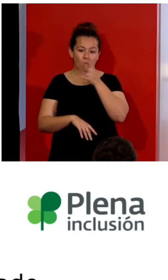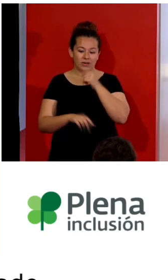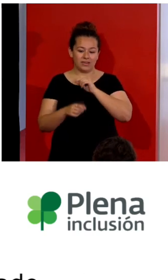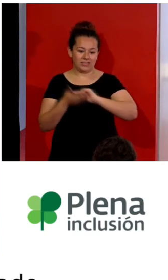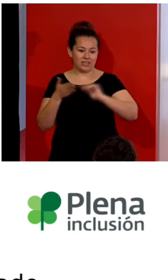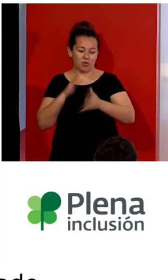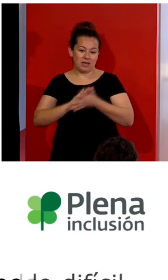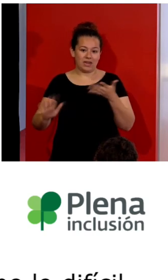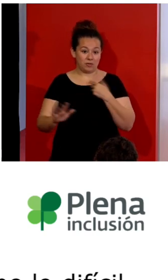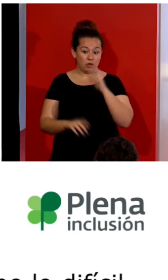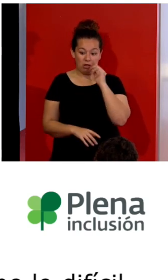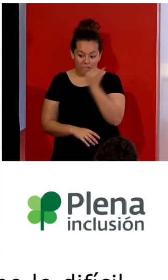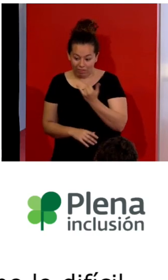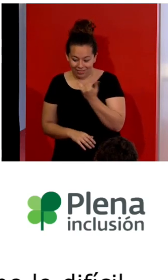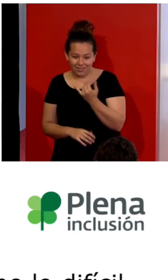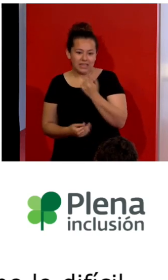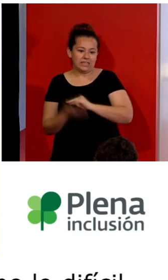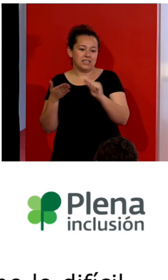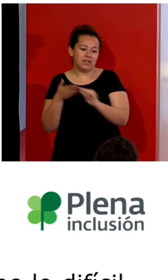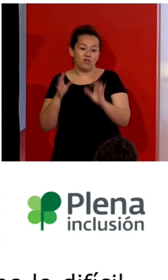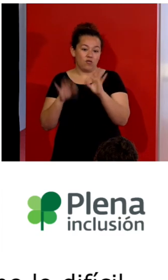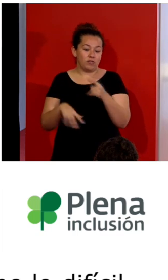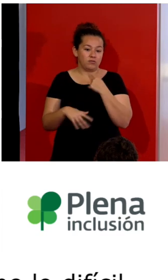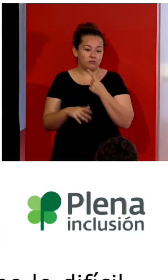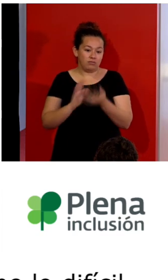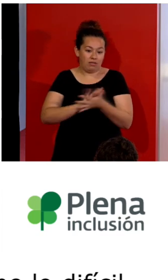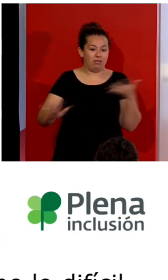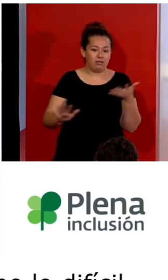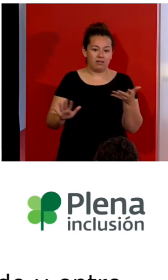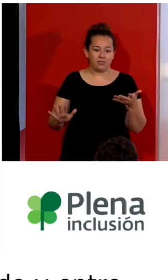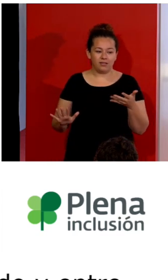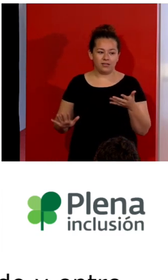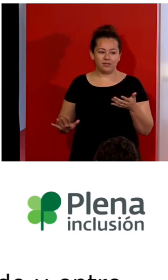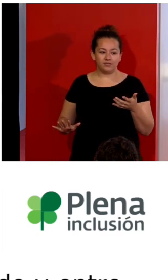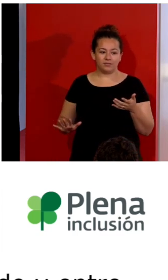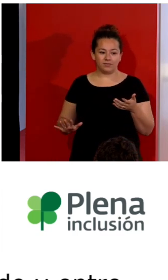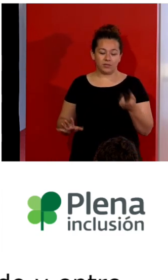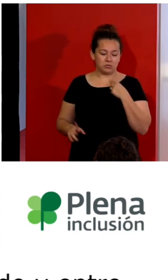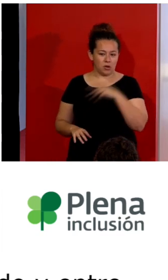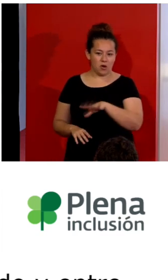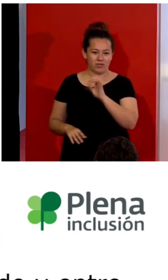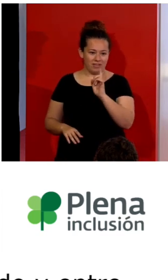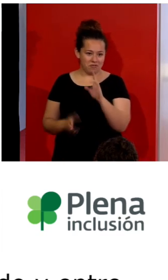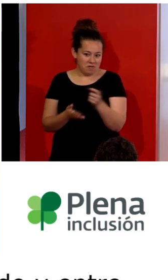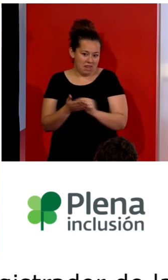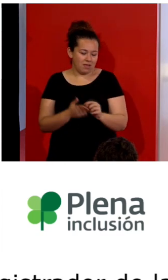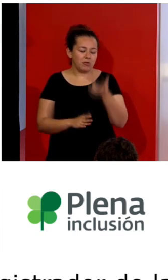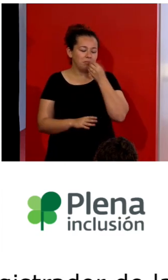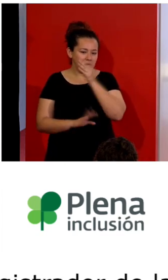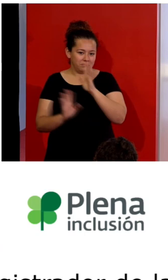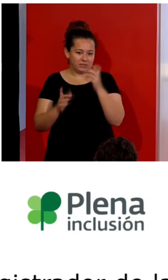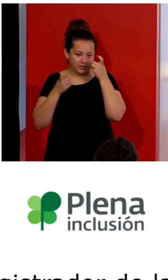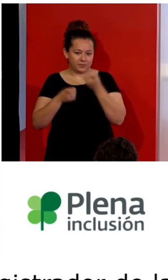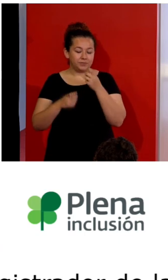y ya, entre que no veo y que escribo como si fuera registrador de la propiedad sin serlo, pues no me entero. Pero bueno, en